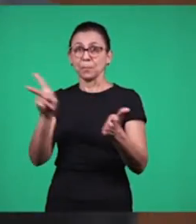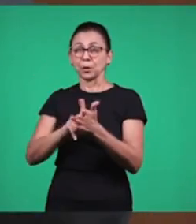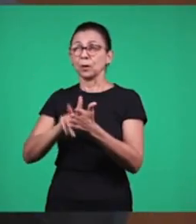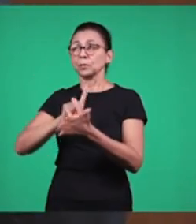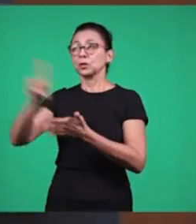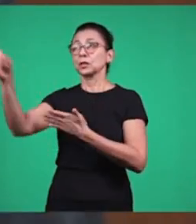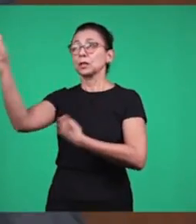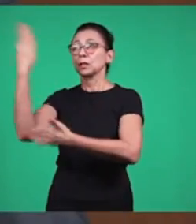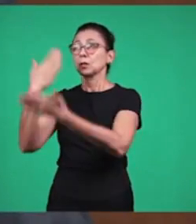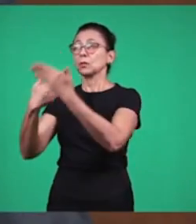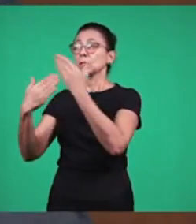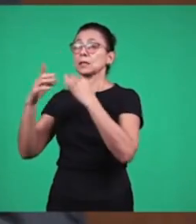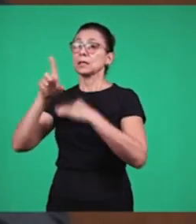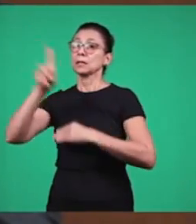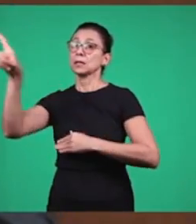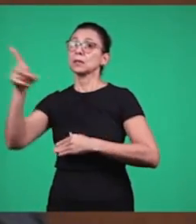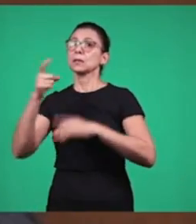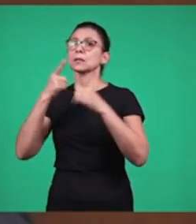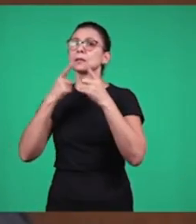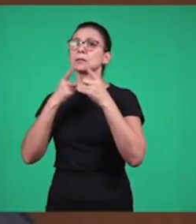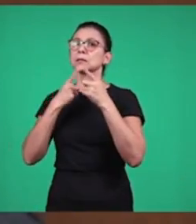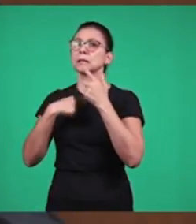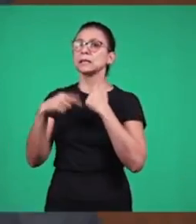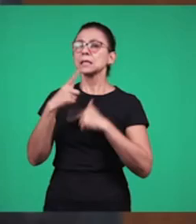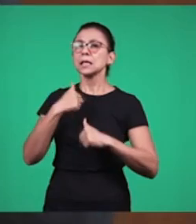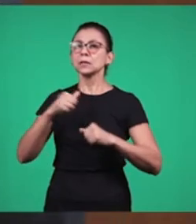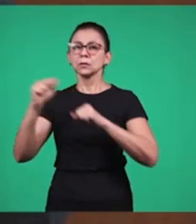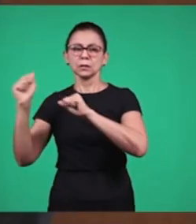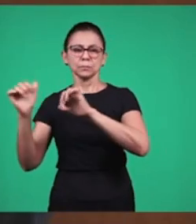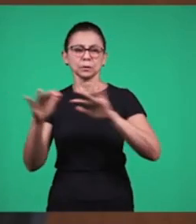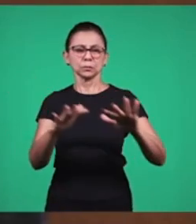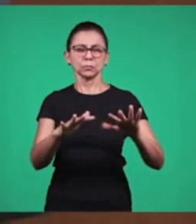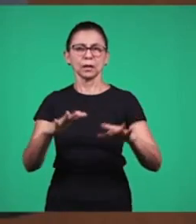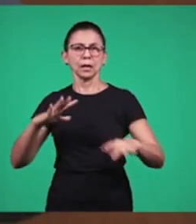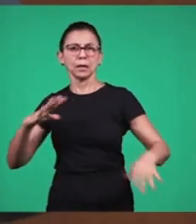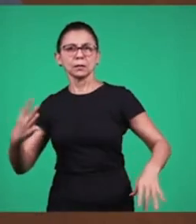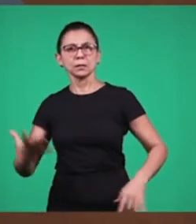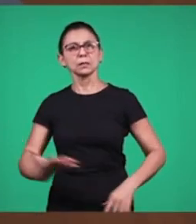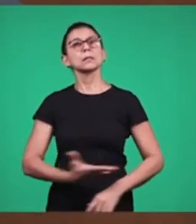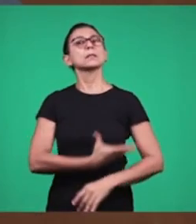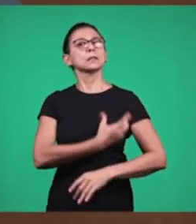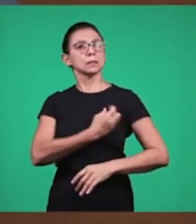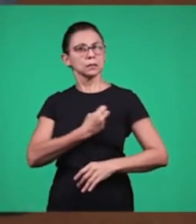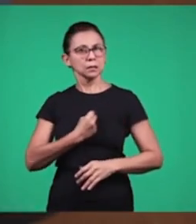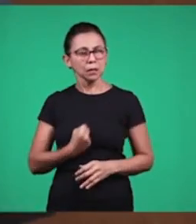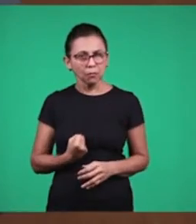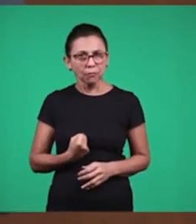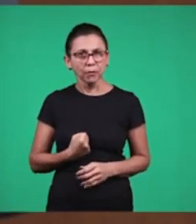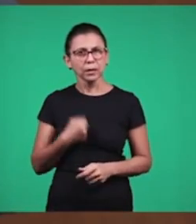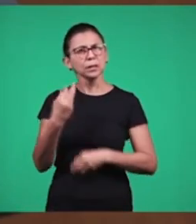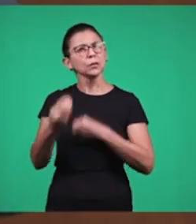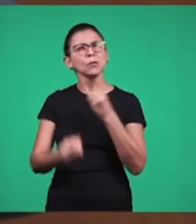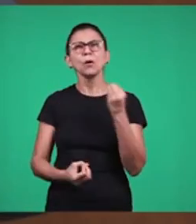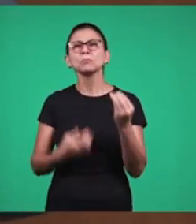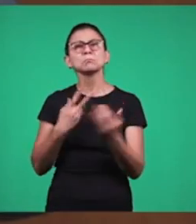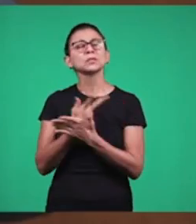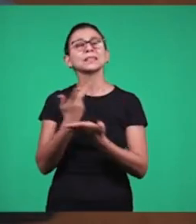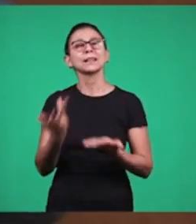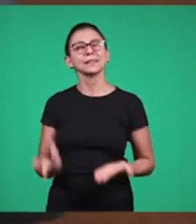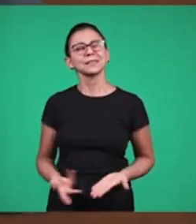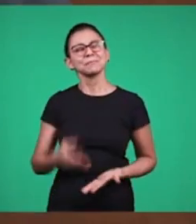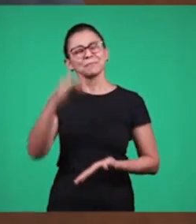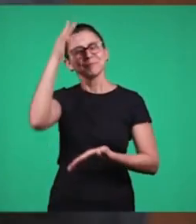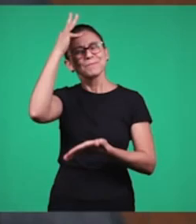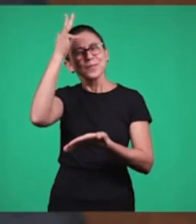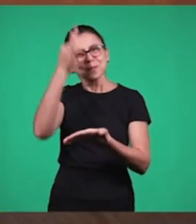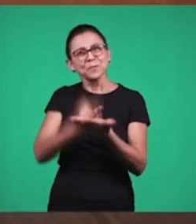deseo de bendecir, de rescatar, de salvar, y eso es hecho por la fe verdadera